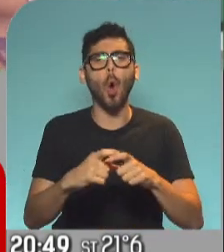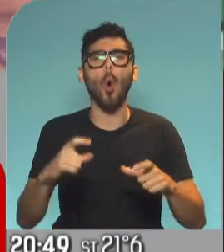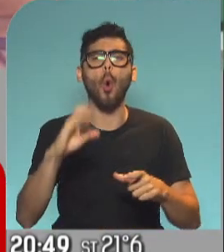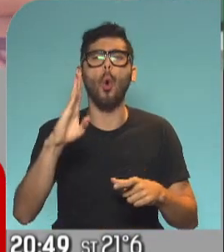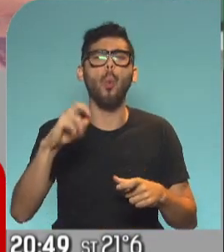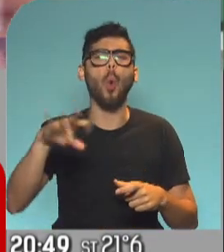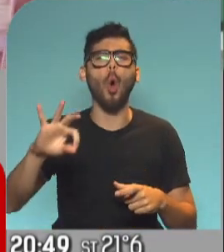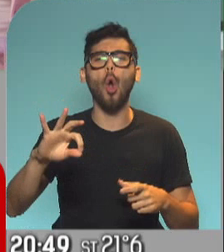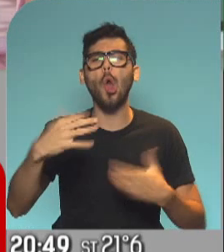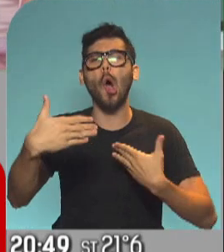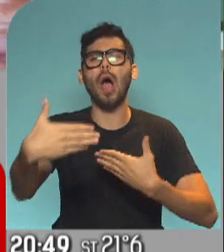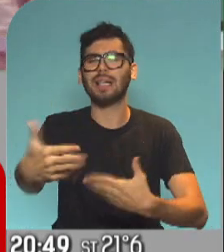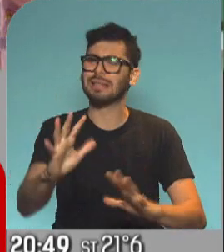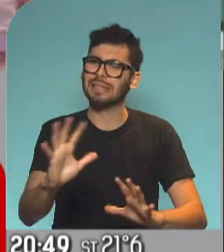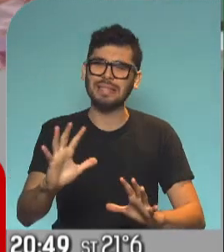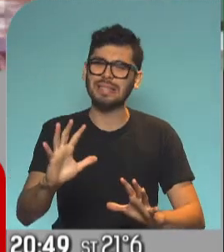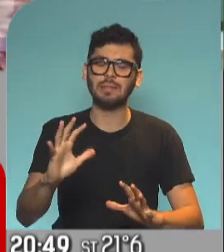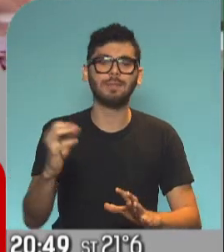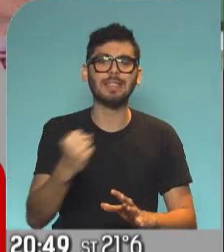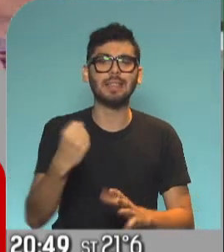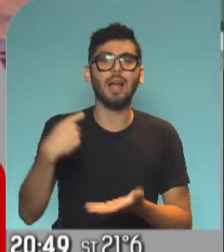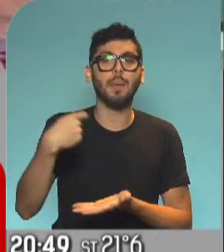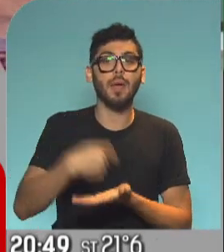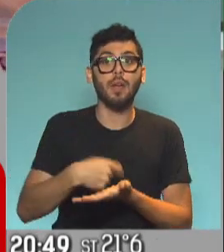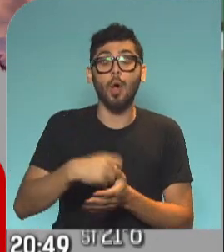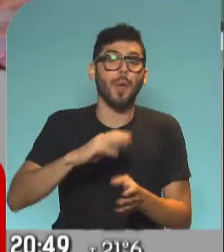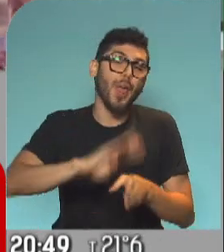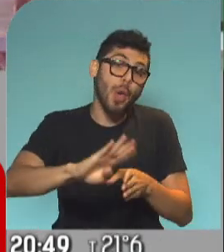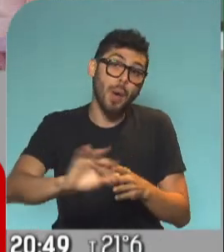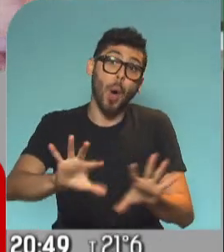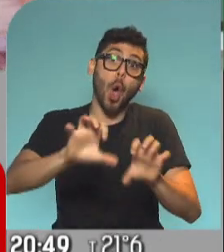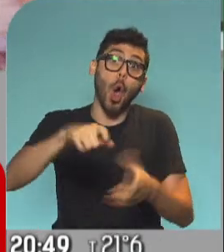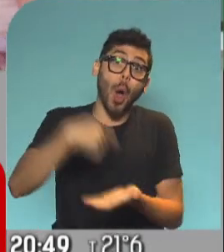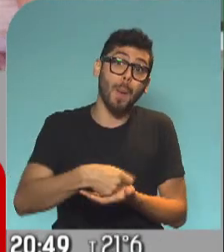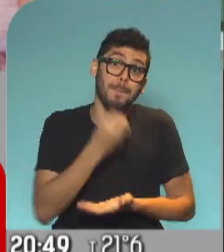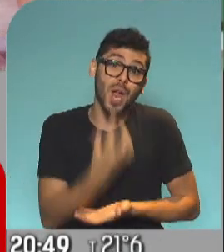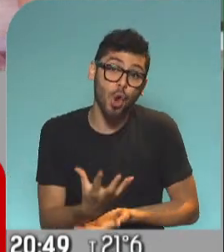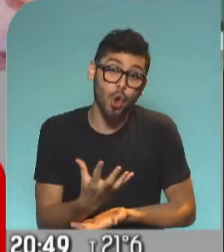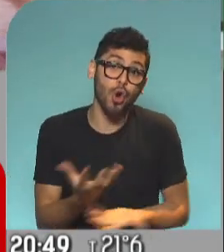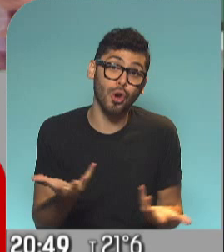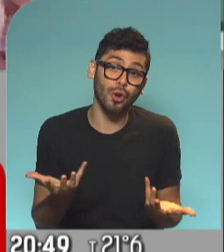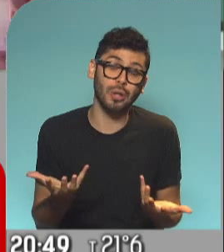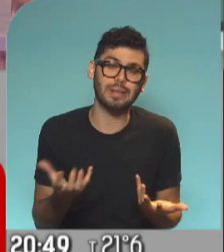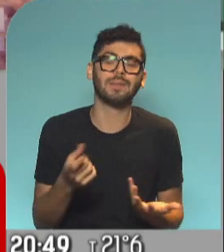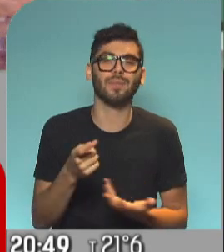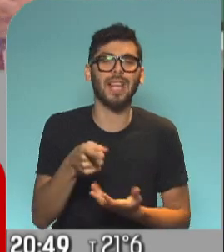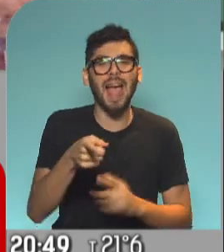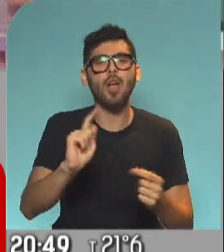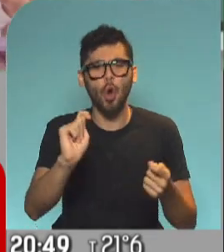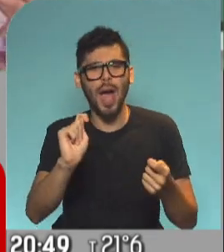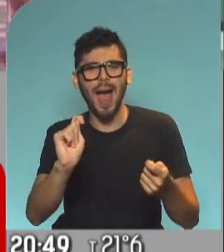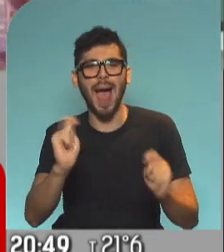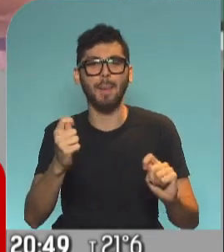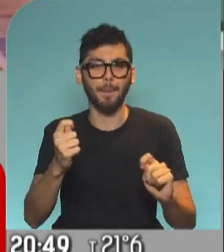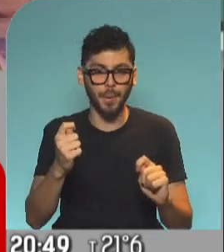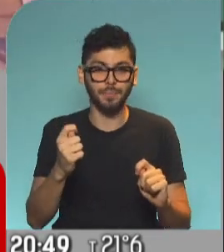reestructurar también la manía de pagos sanos con una deuda cuanto antes sepa de mejor estás son básicamente los principales cambios que